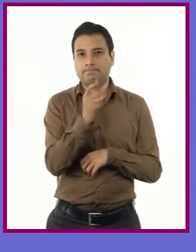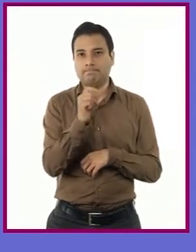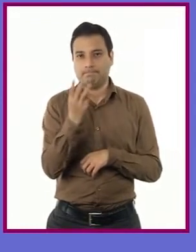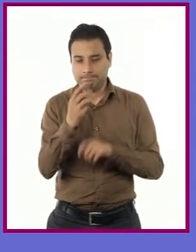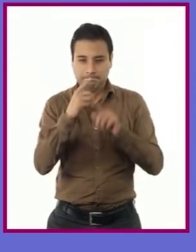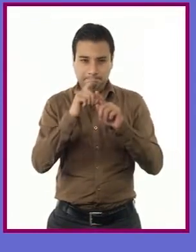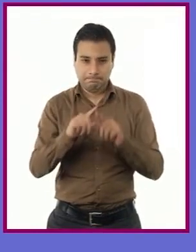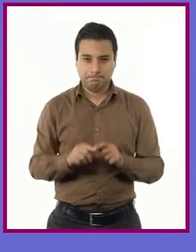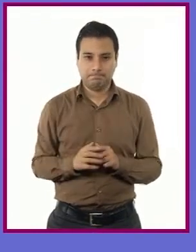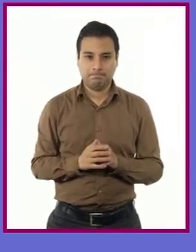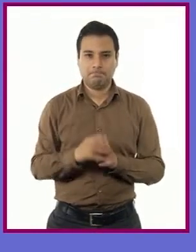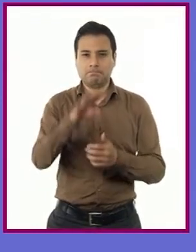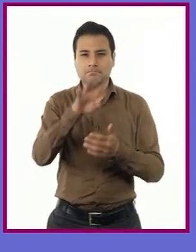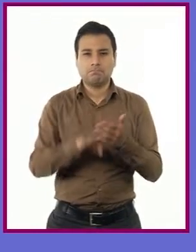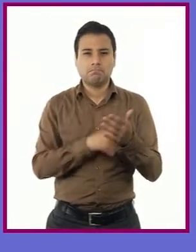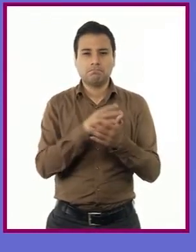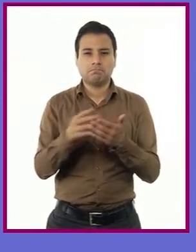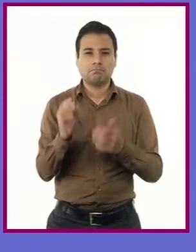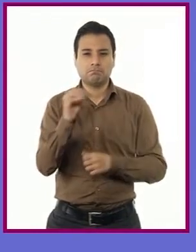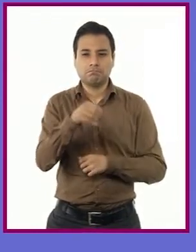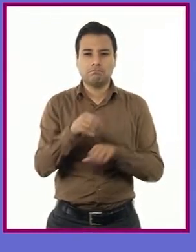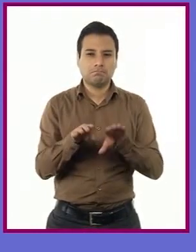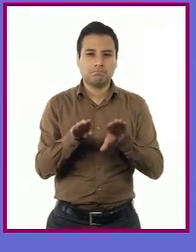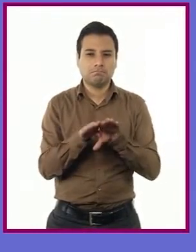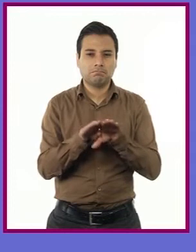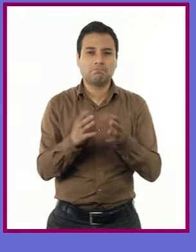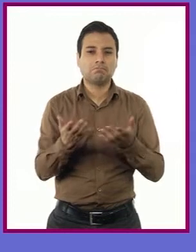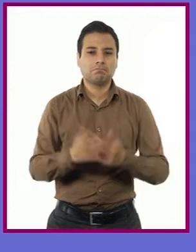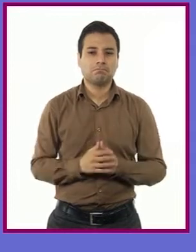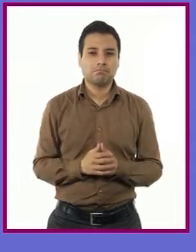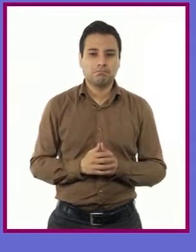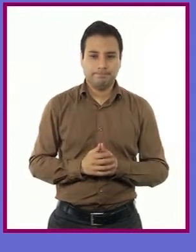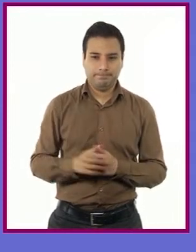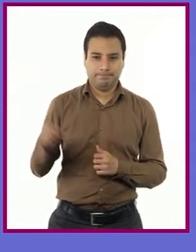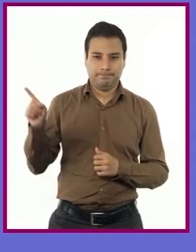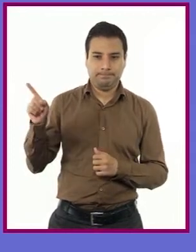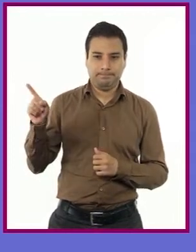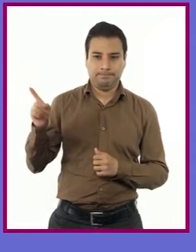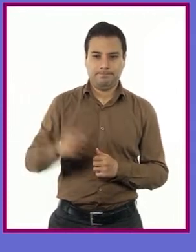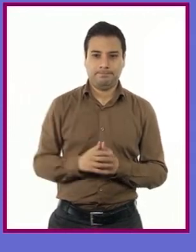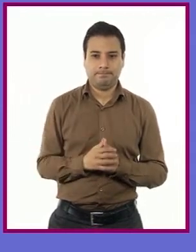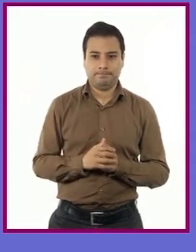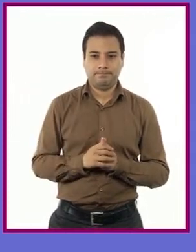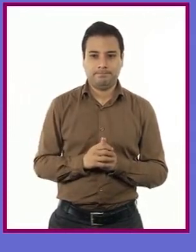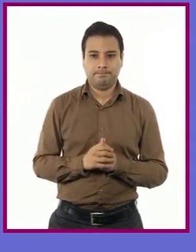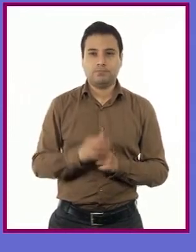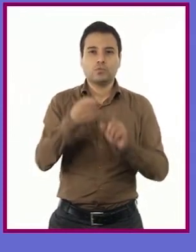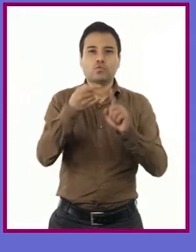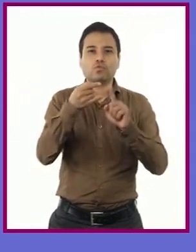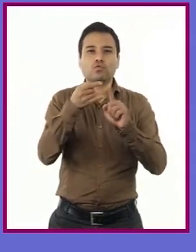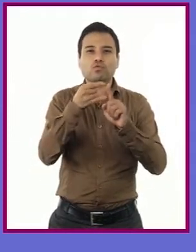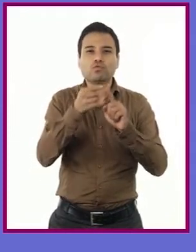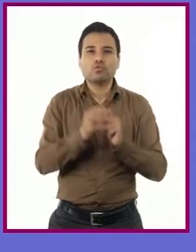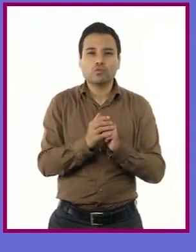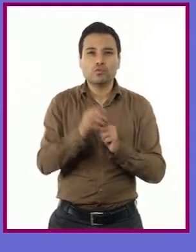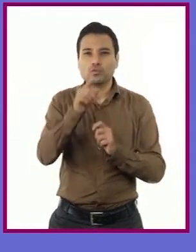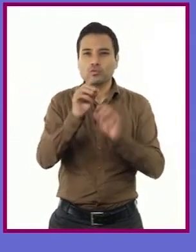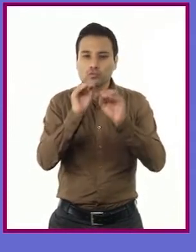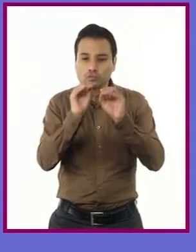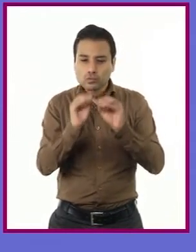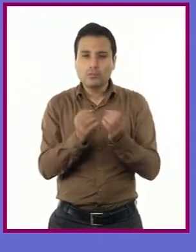Insertar tablas. Con las tablas se organiza el espacio. Elige los cuadros o el cuadro de diálogo, el número